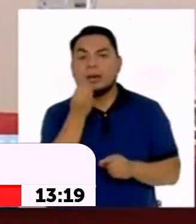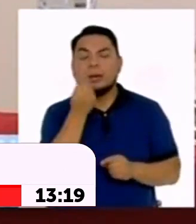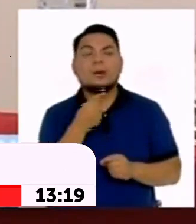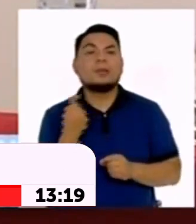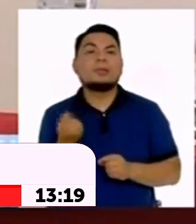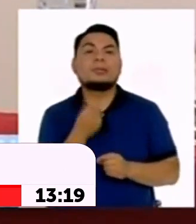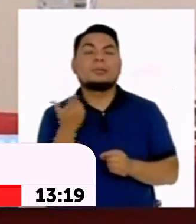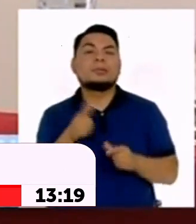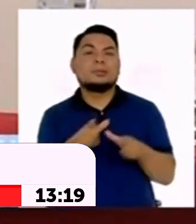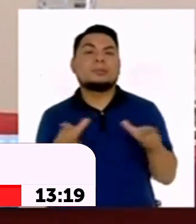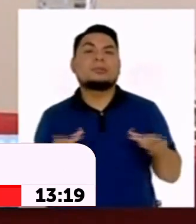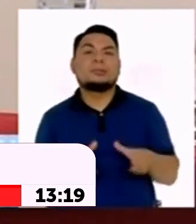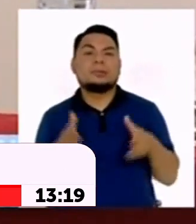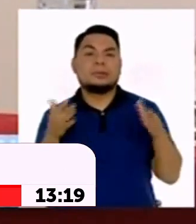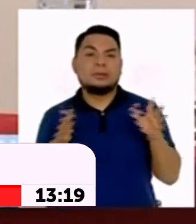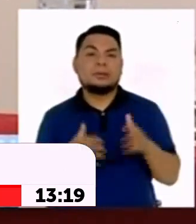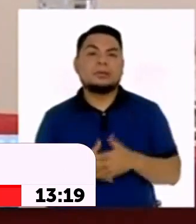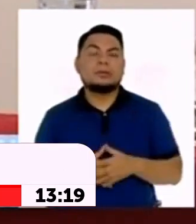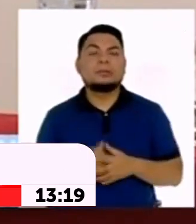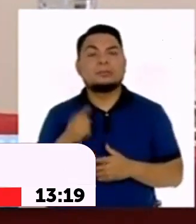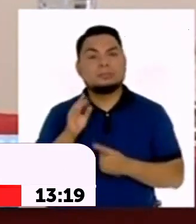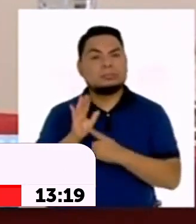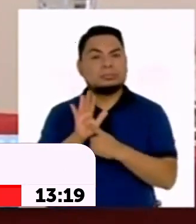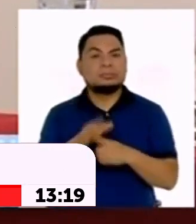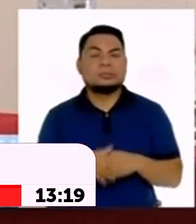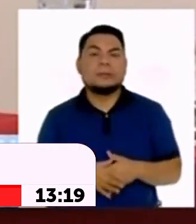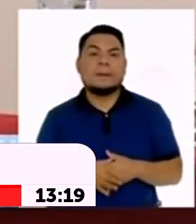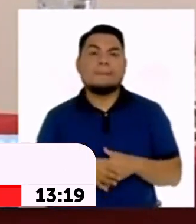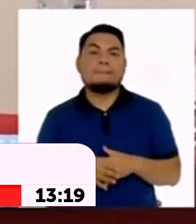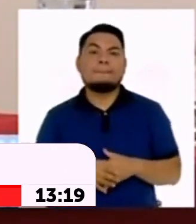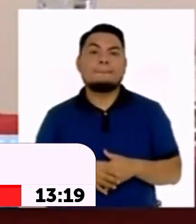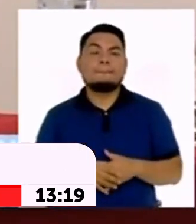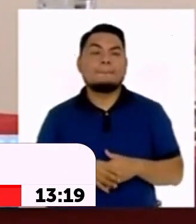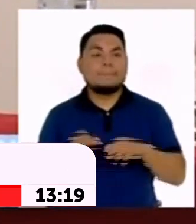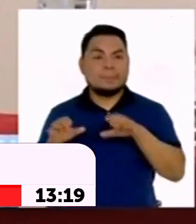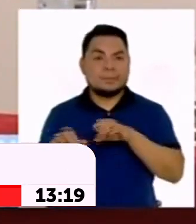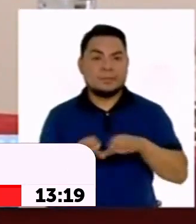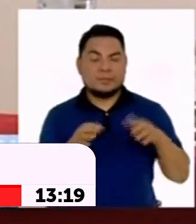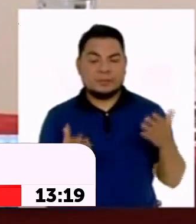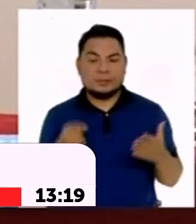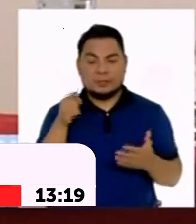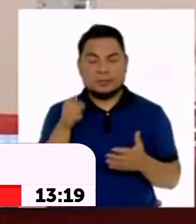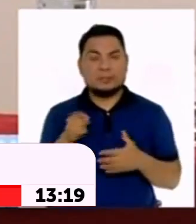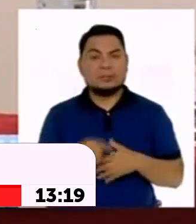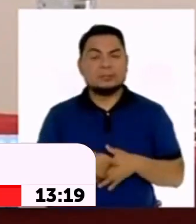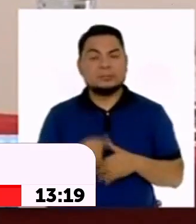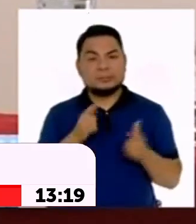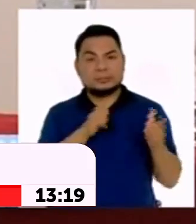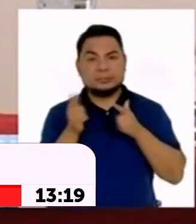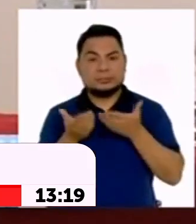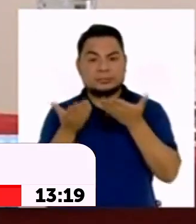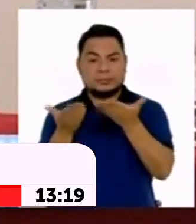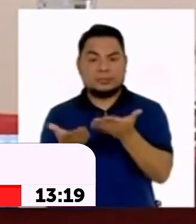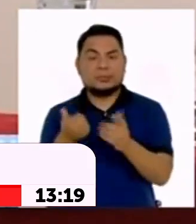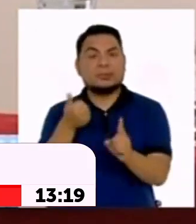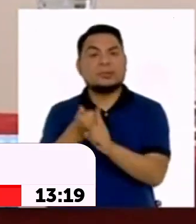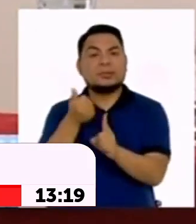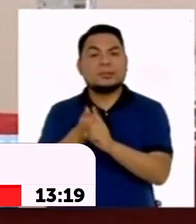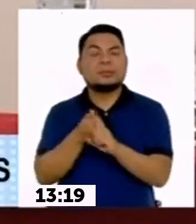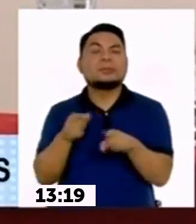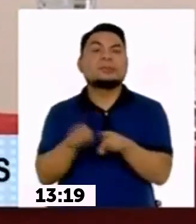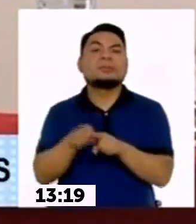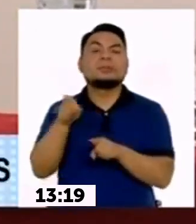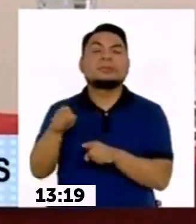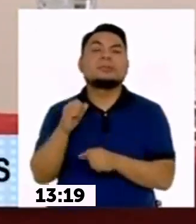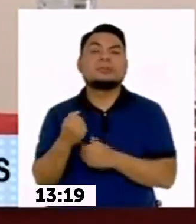en las zonas ya señaladas. El cumplimiento de estas disposiciones corresponde